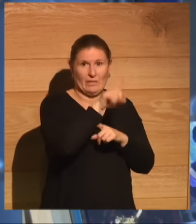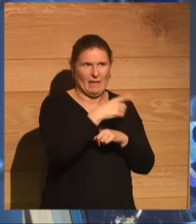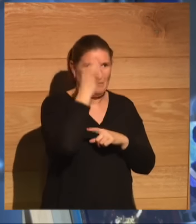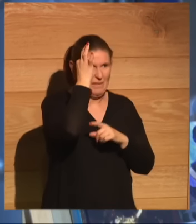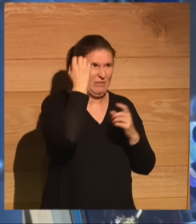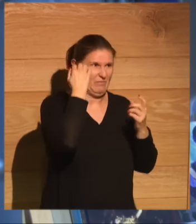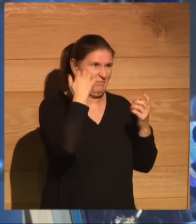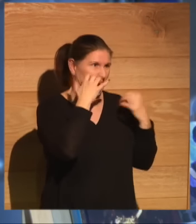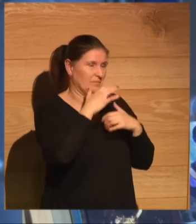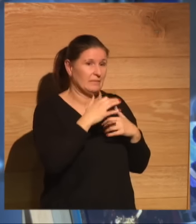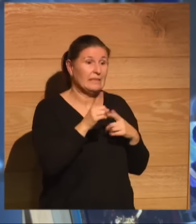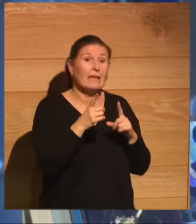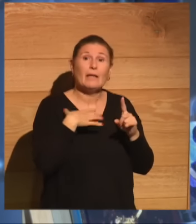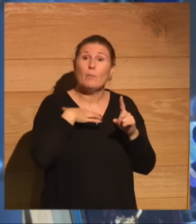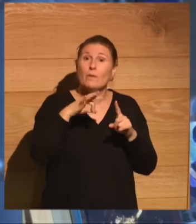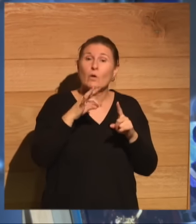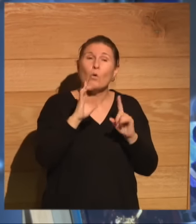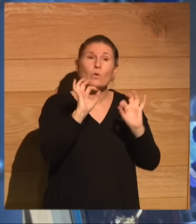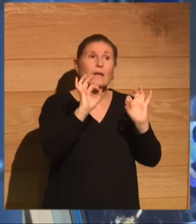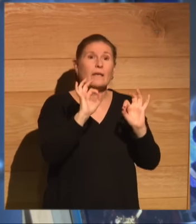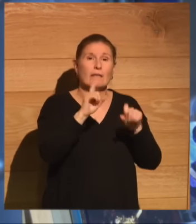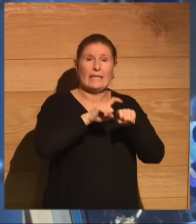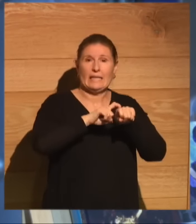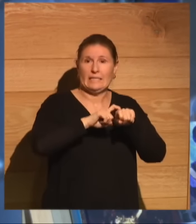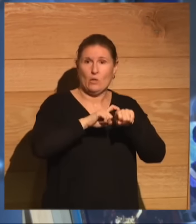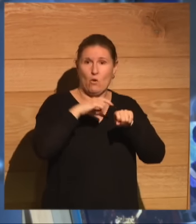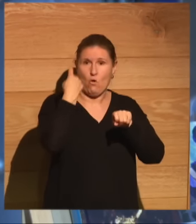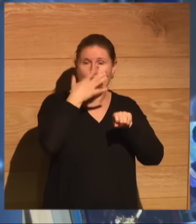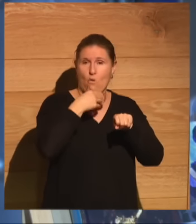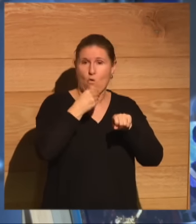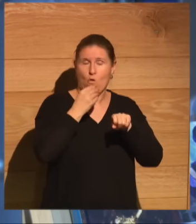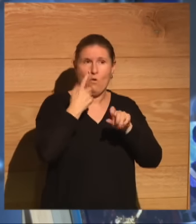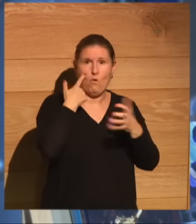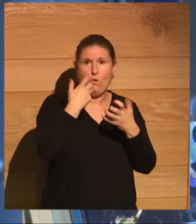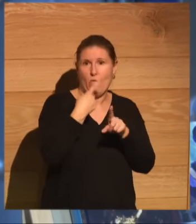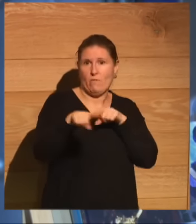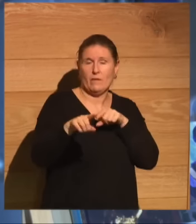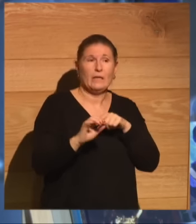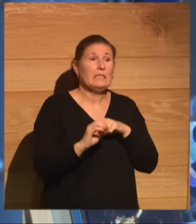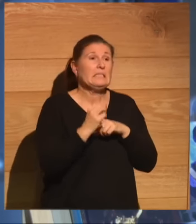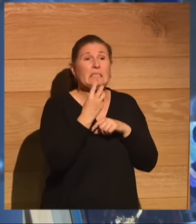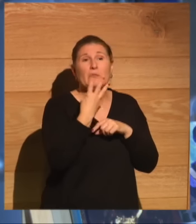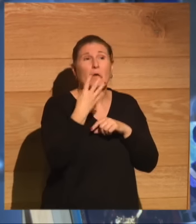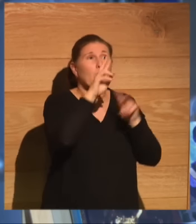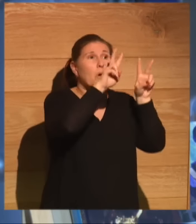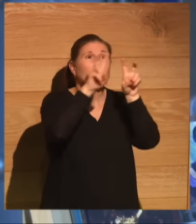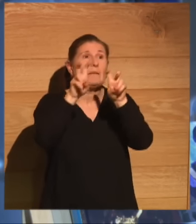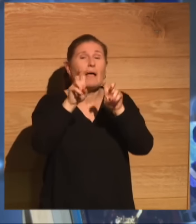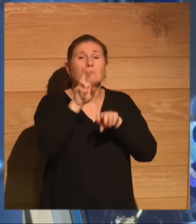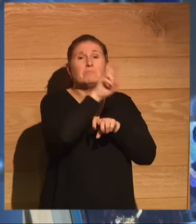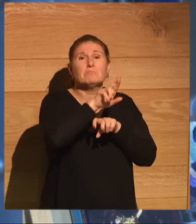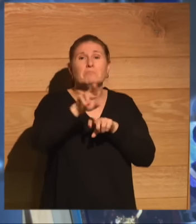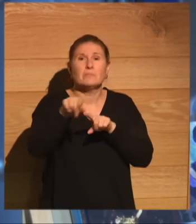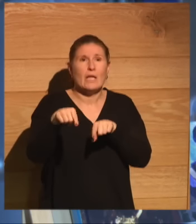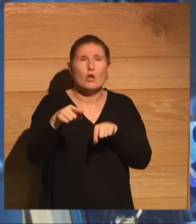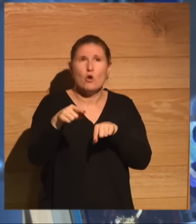porque puede acceder a determinados sitios con una estética muy poderosa y tratar tres o cuatro temas... De una forma que entiende de